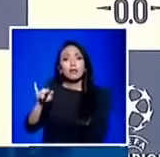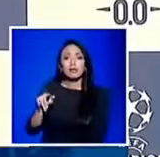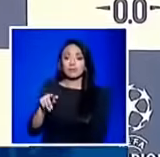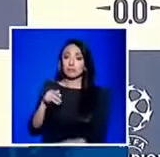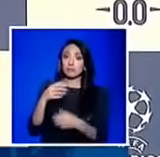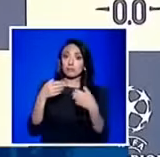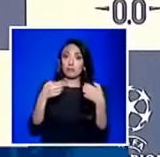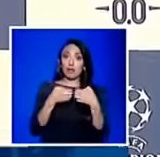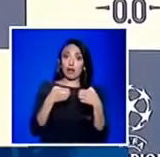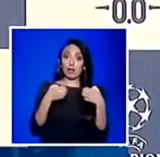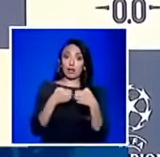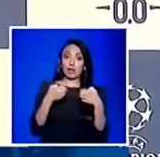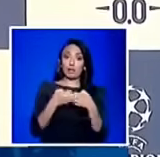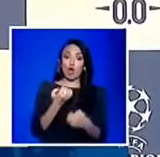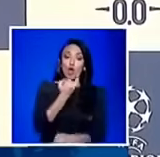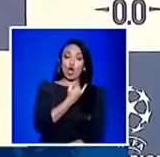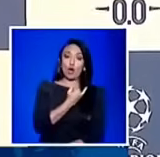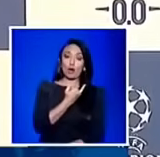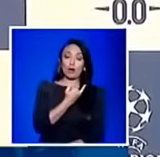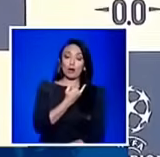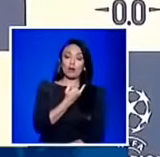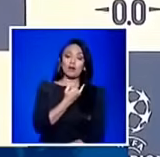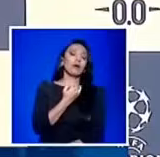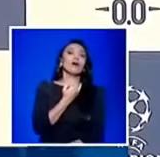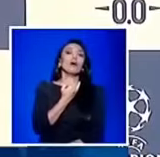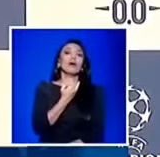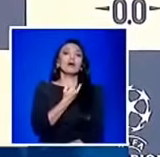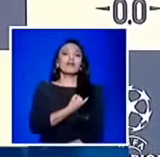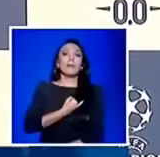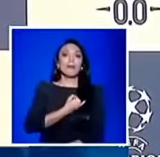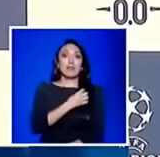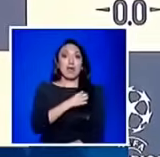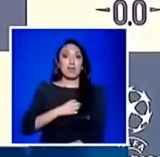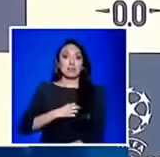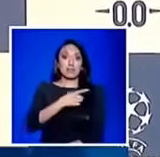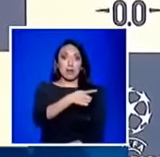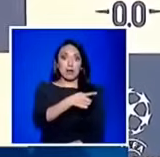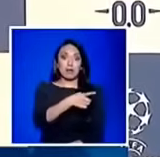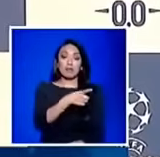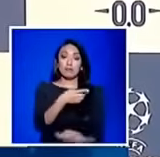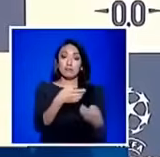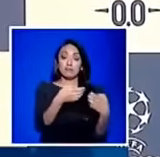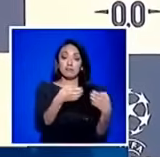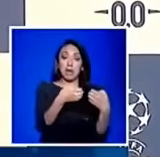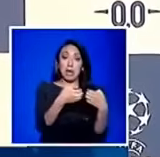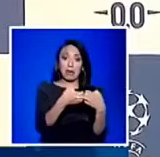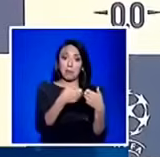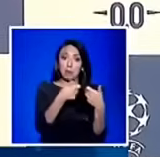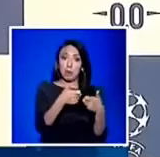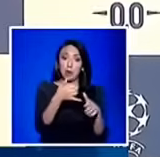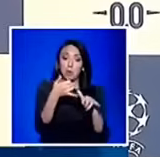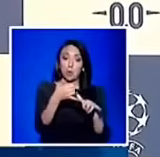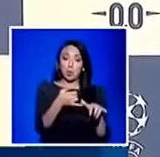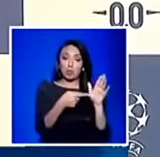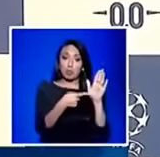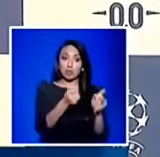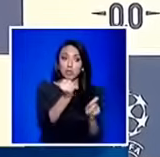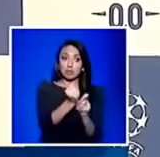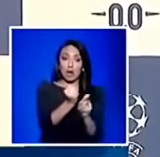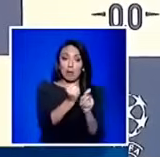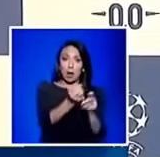Valle, en ese sentido, ha sido el club que más refleja el trabajo en inferiores,